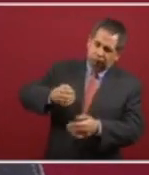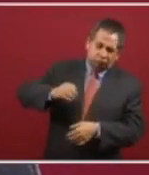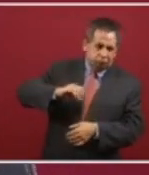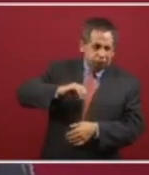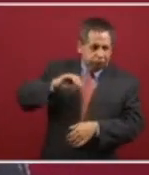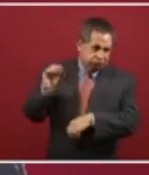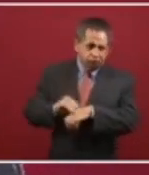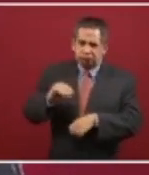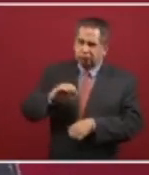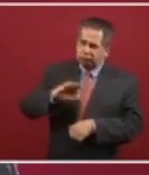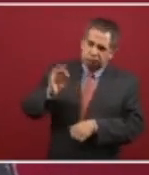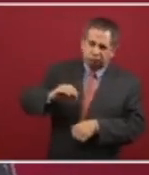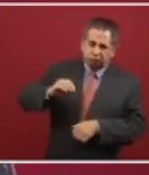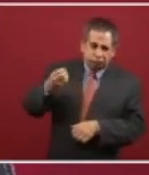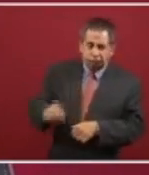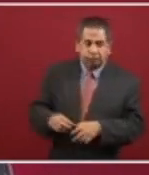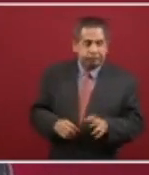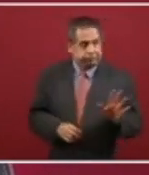habido